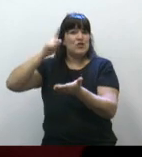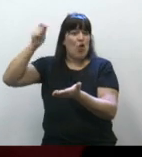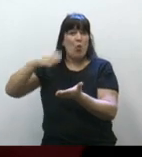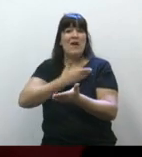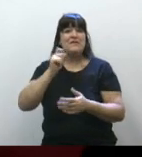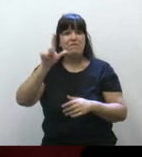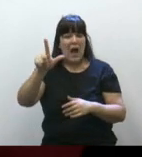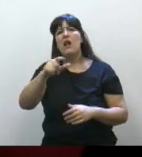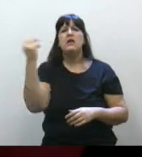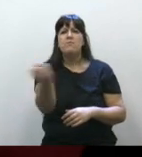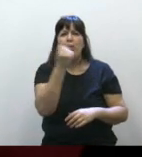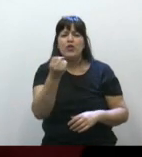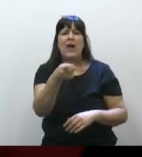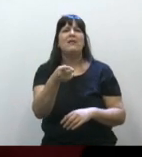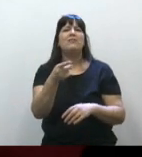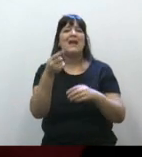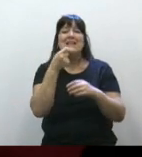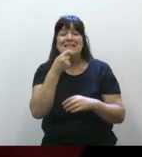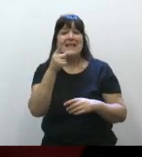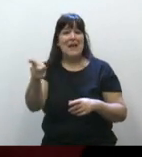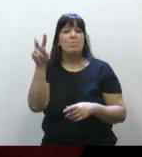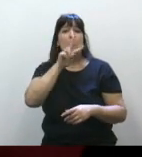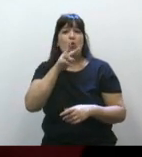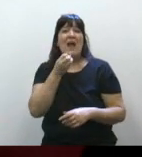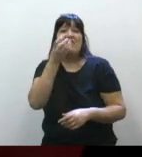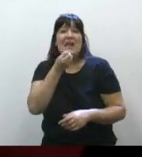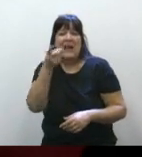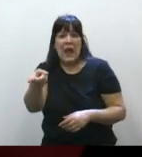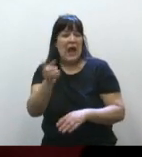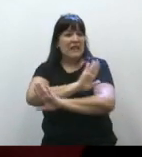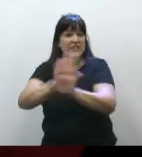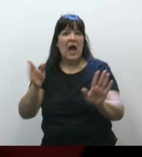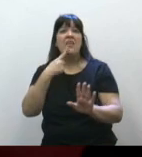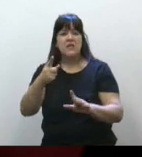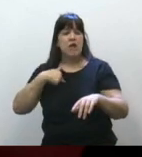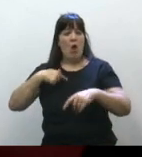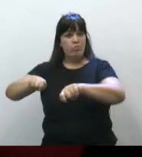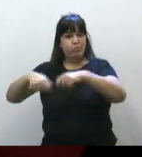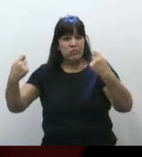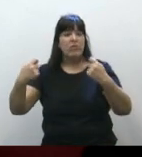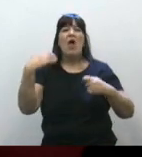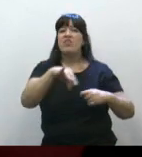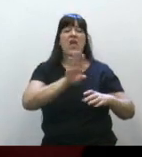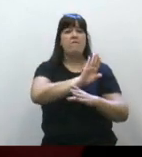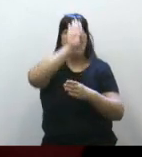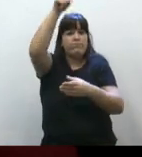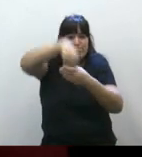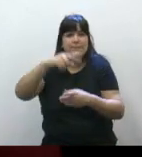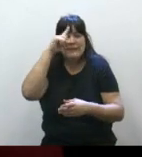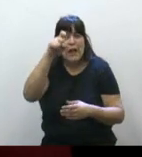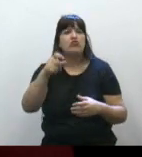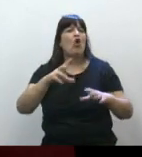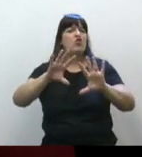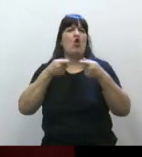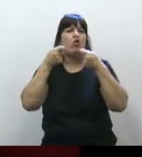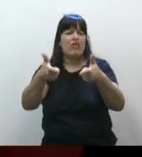importante que con la mera declaración jurada se habilite todo el trámite dentro del sanatorio o de el